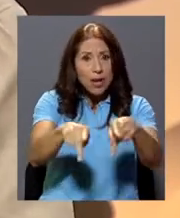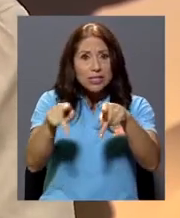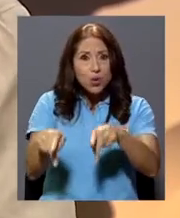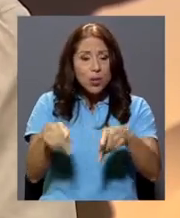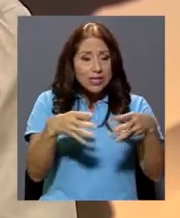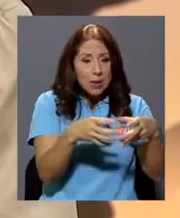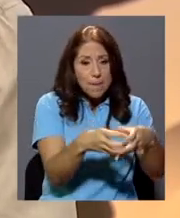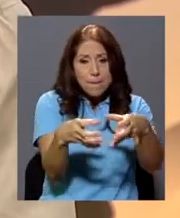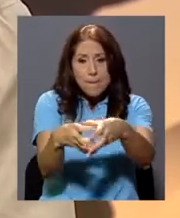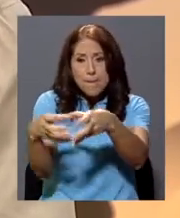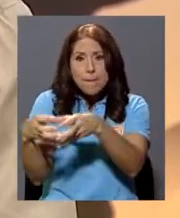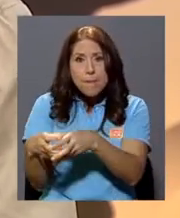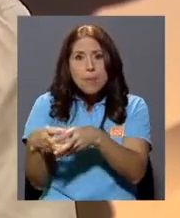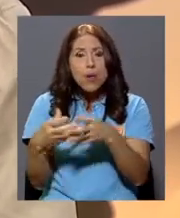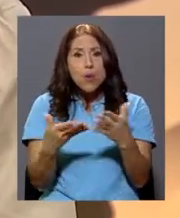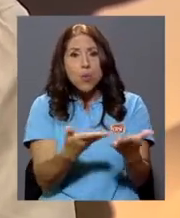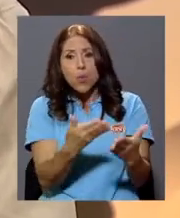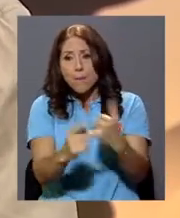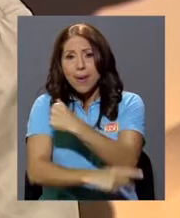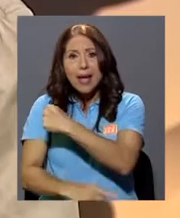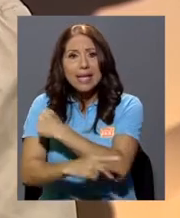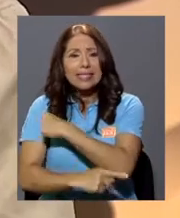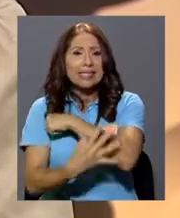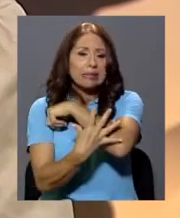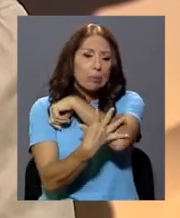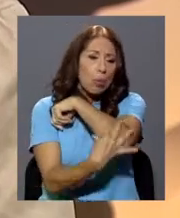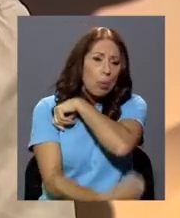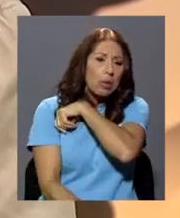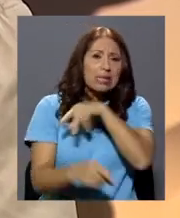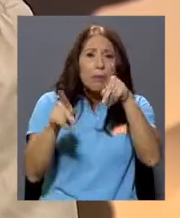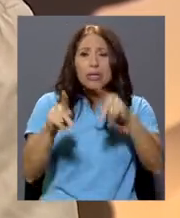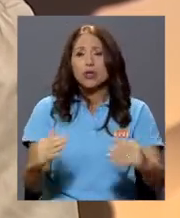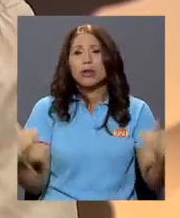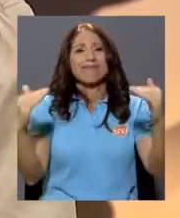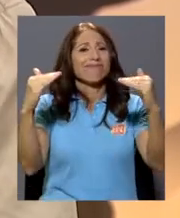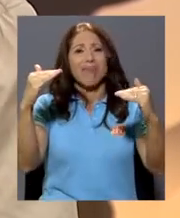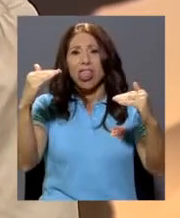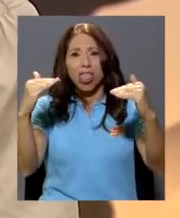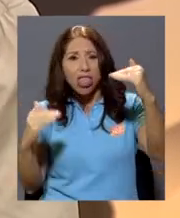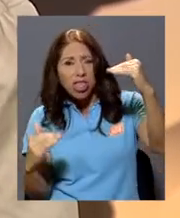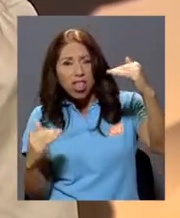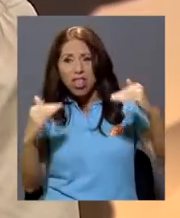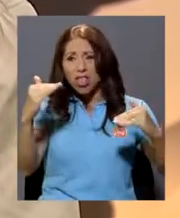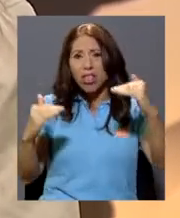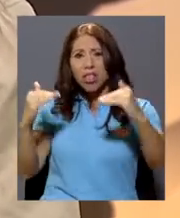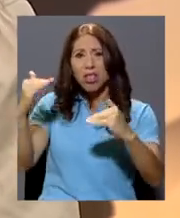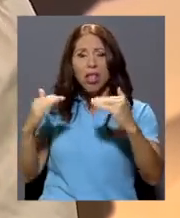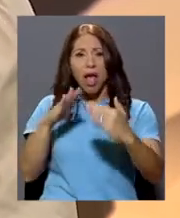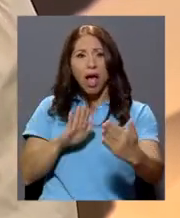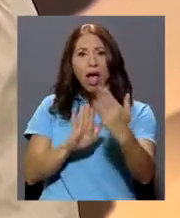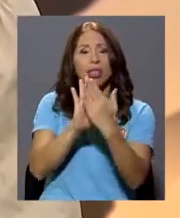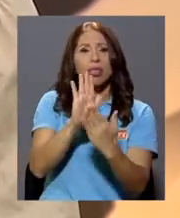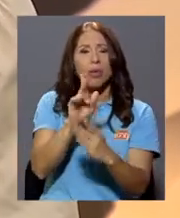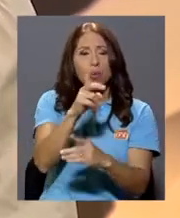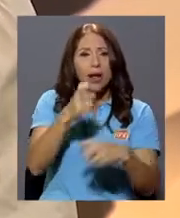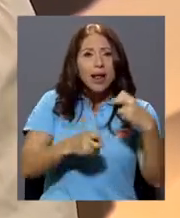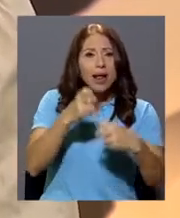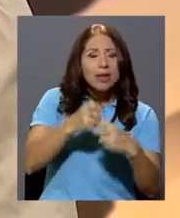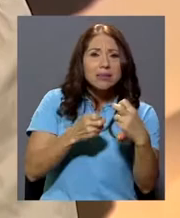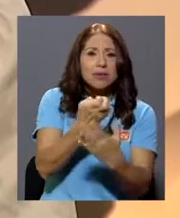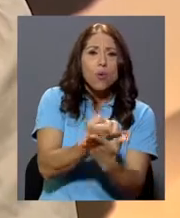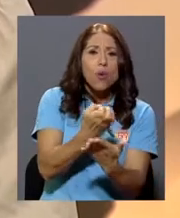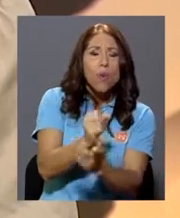o sectores de la población que viven situaciones de pobreza, de desigualdad o que se ven ante una situación de una crisis económica, social,